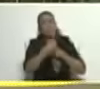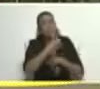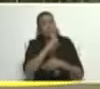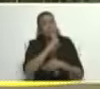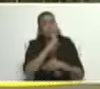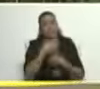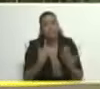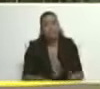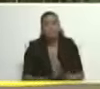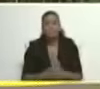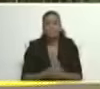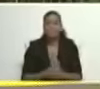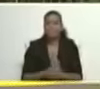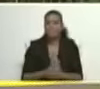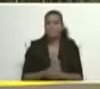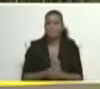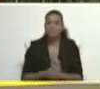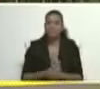a world